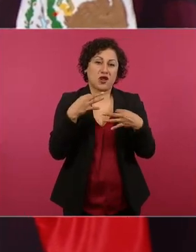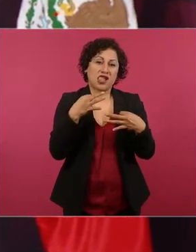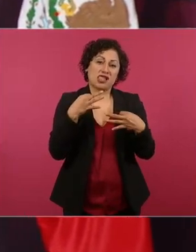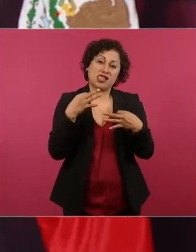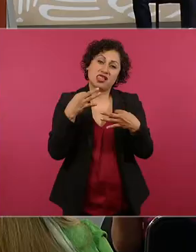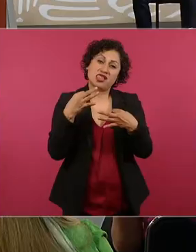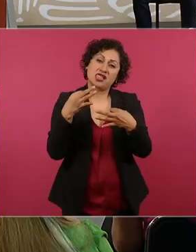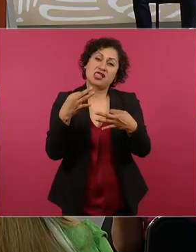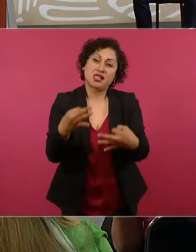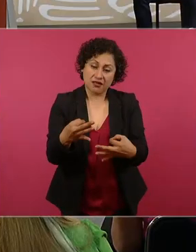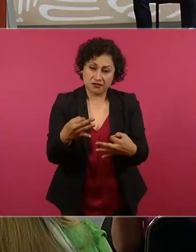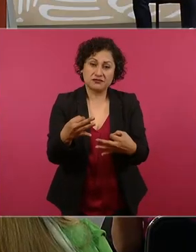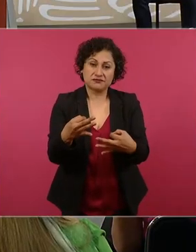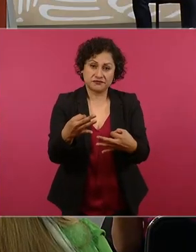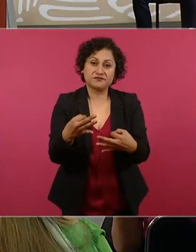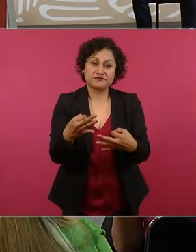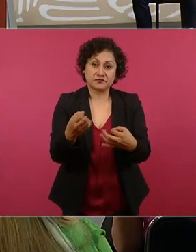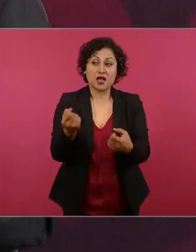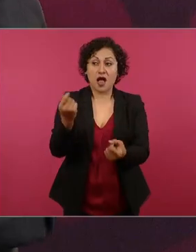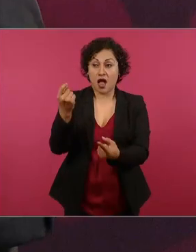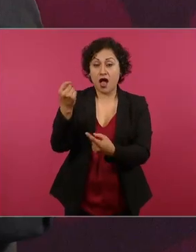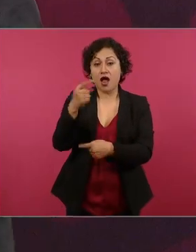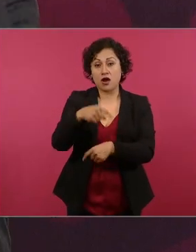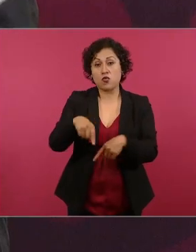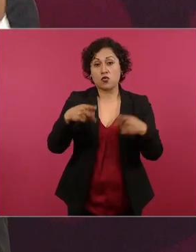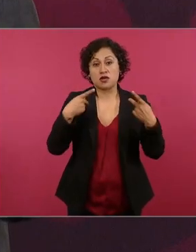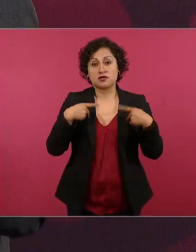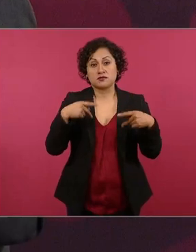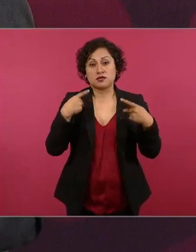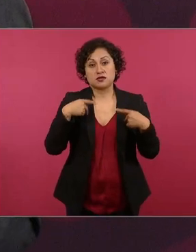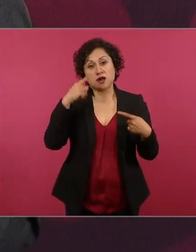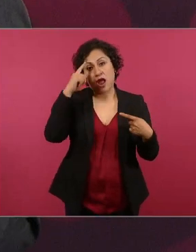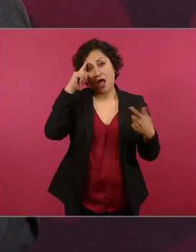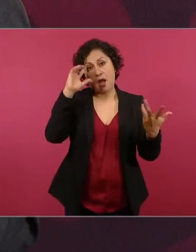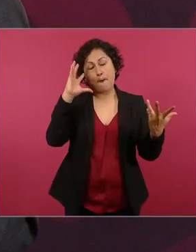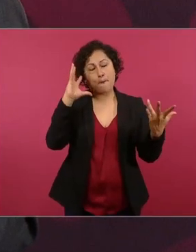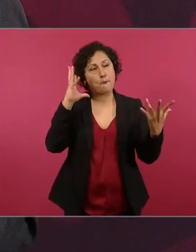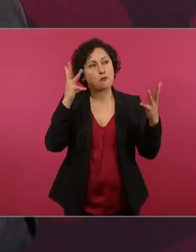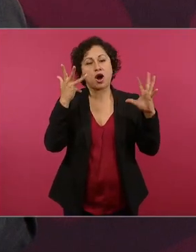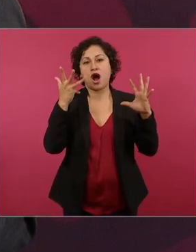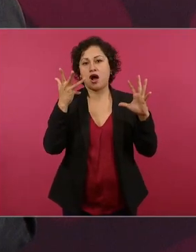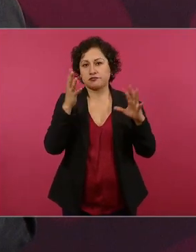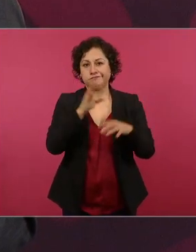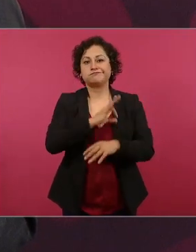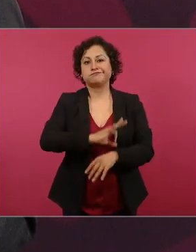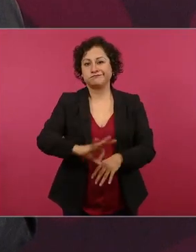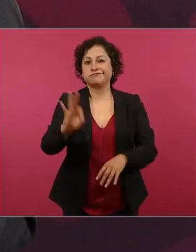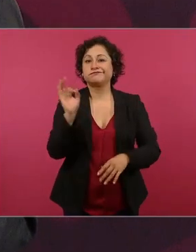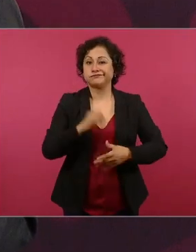que pueden llevar a las personas a desquiciarse.